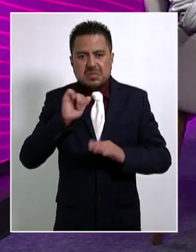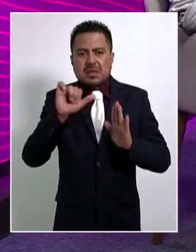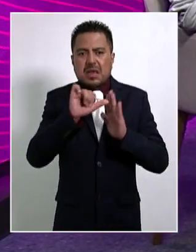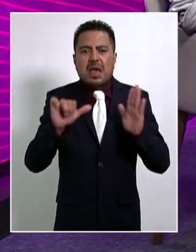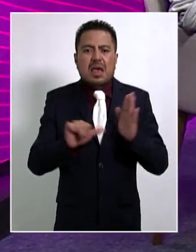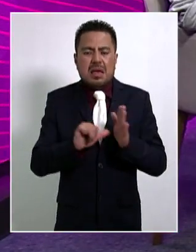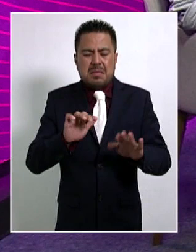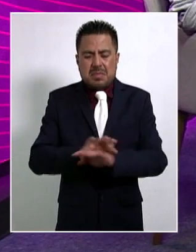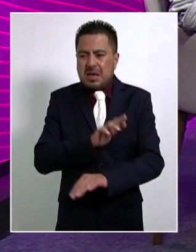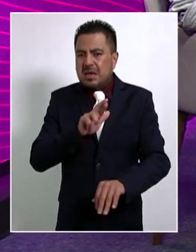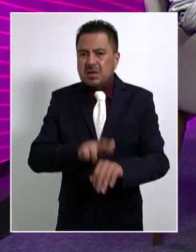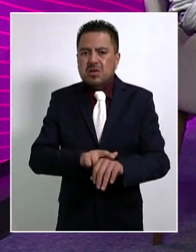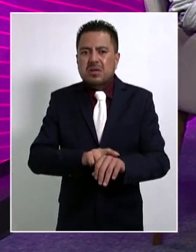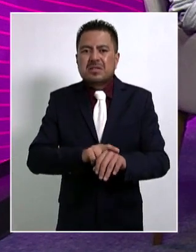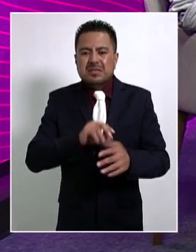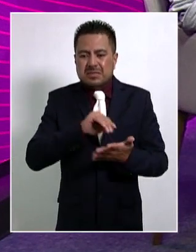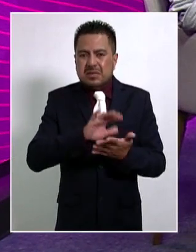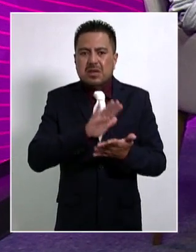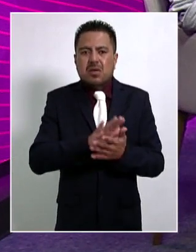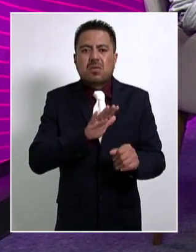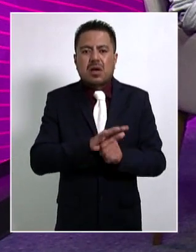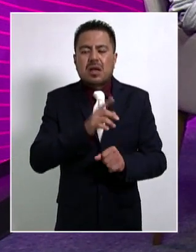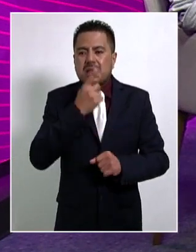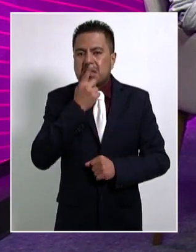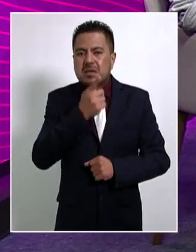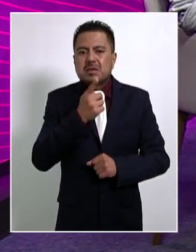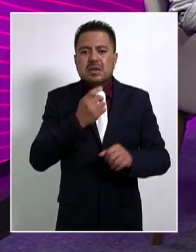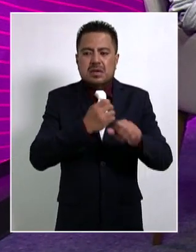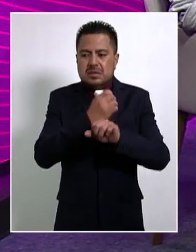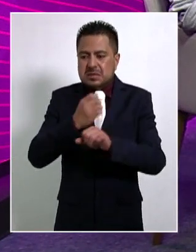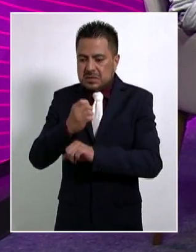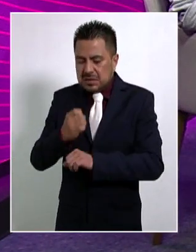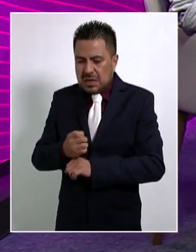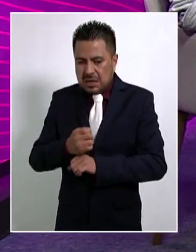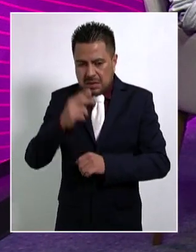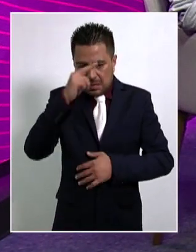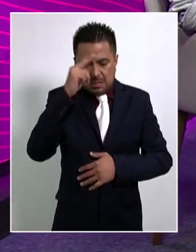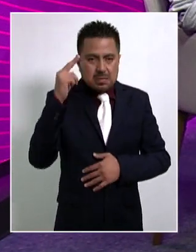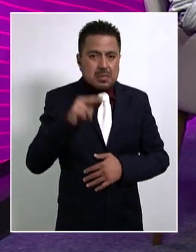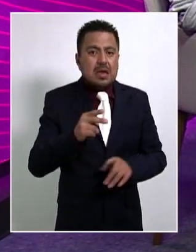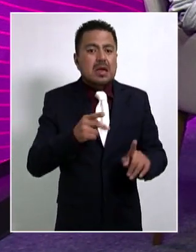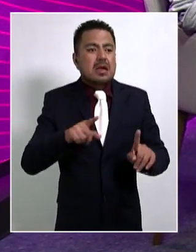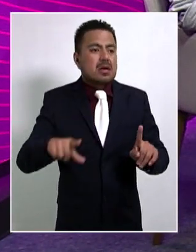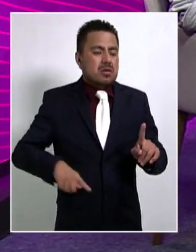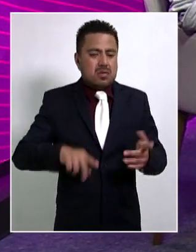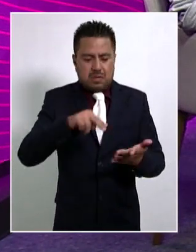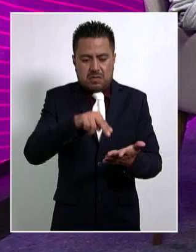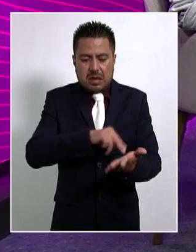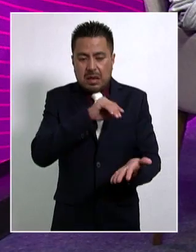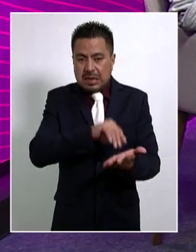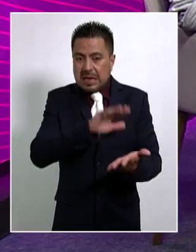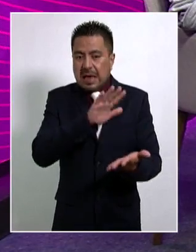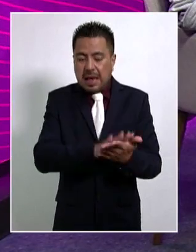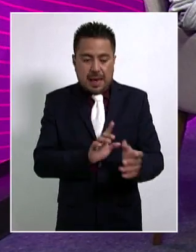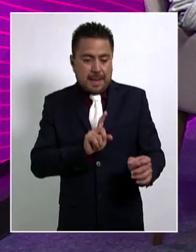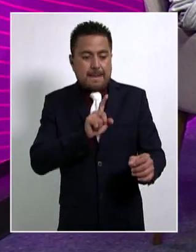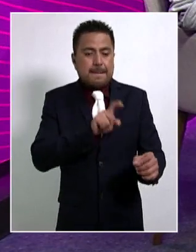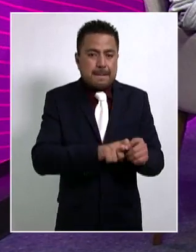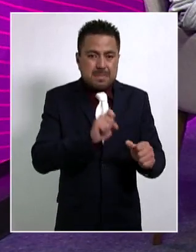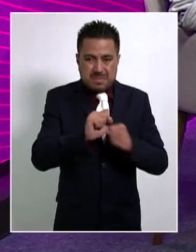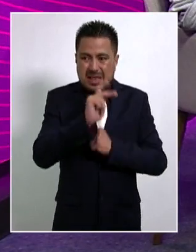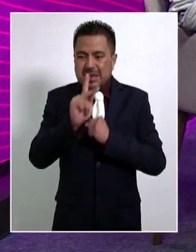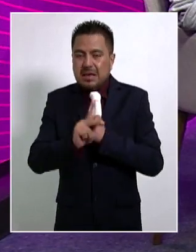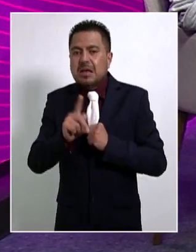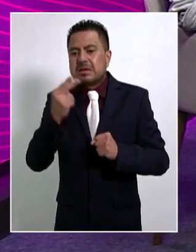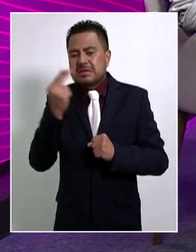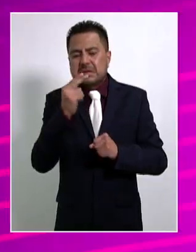artículo tremendo de la convención es el artículo que dice que los estados parte, México siendo un estado que firmó esa convención, tienen que cambiar